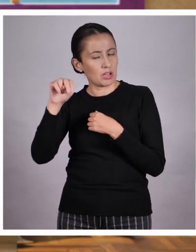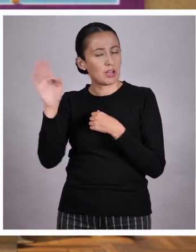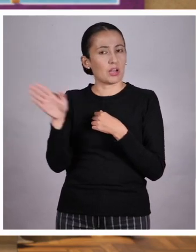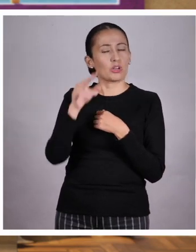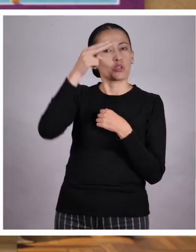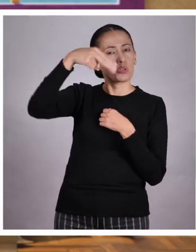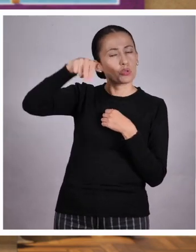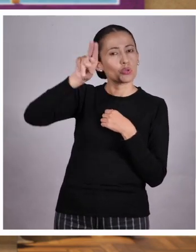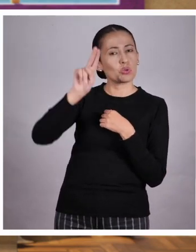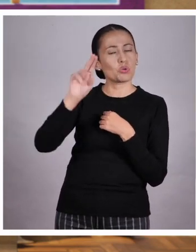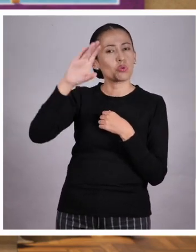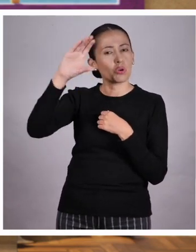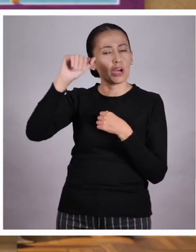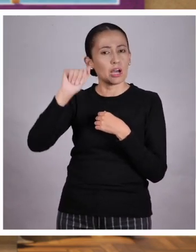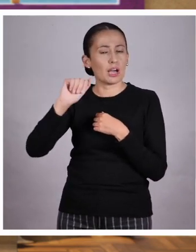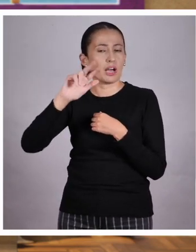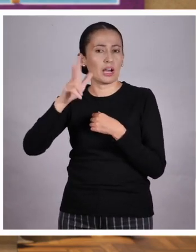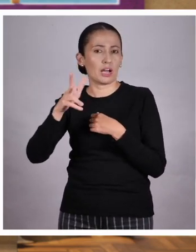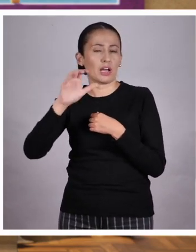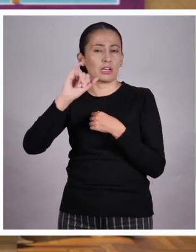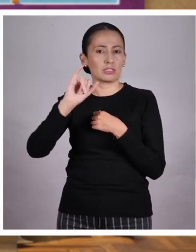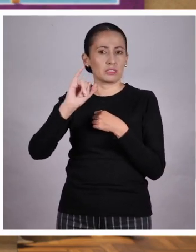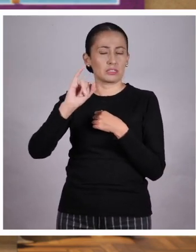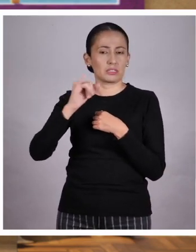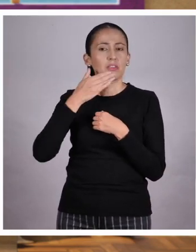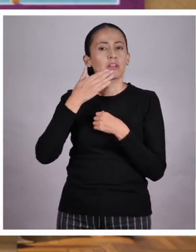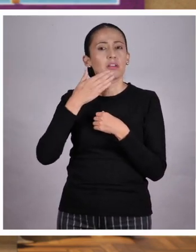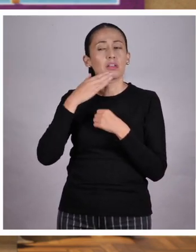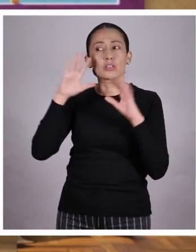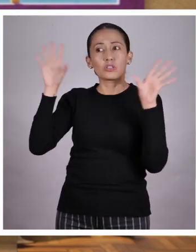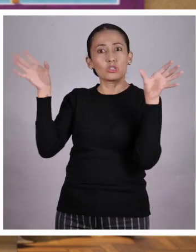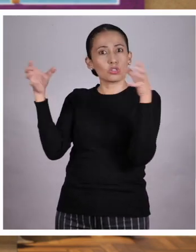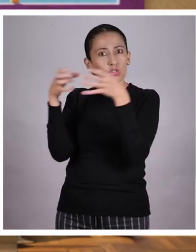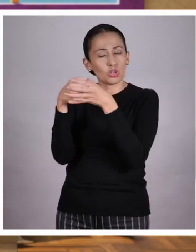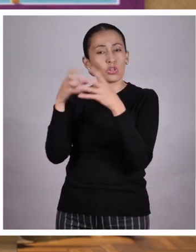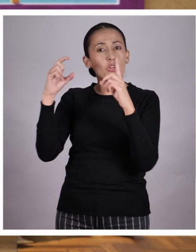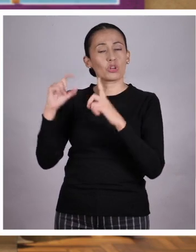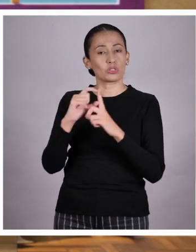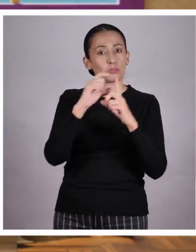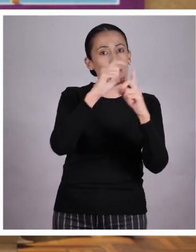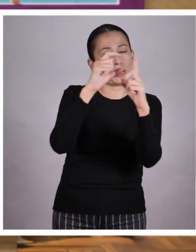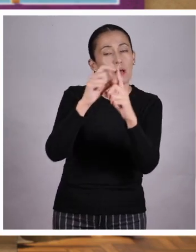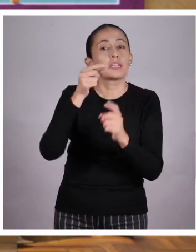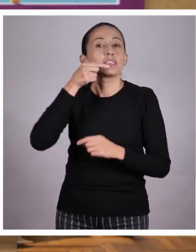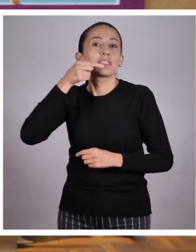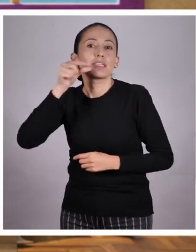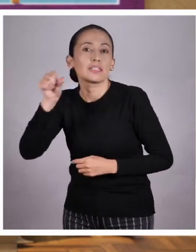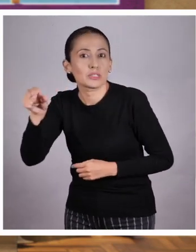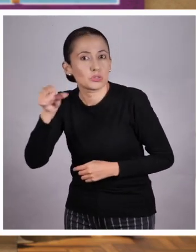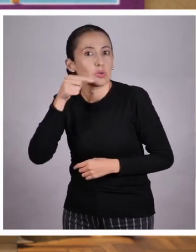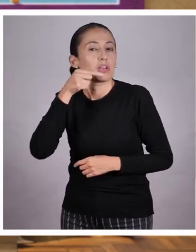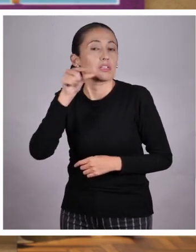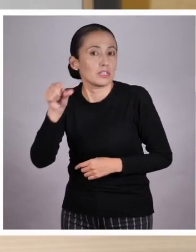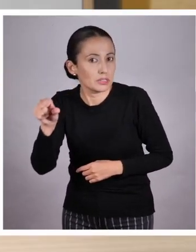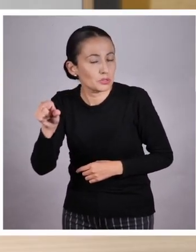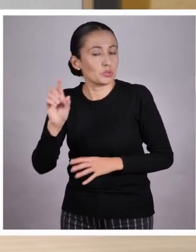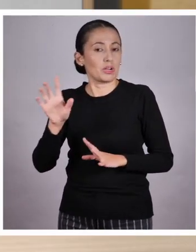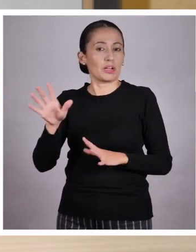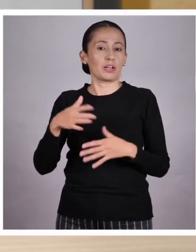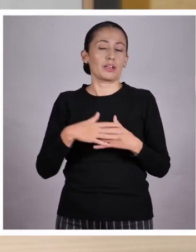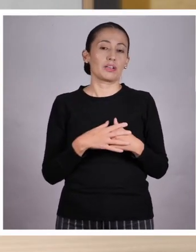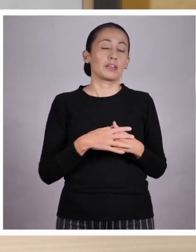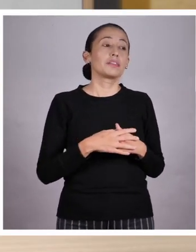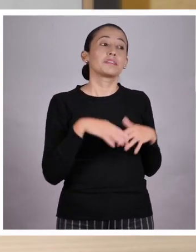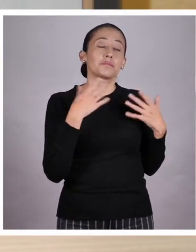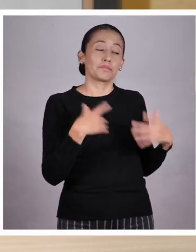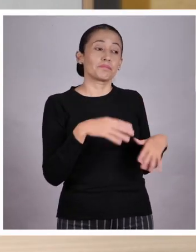canchik. Vosotros, kin cuna. ¡Wow! Tienes muy buena pronunciación, tío Ricky. Basta, cachita dos.